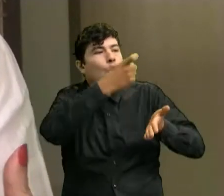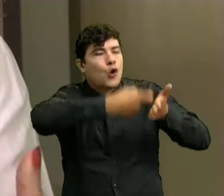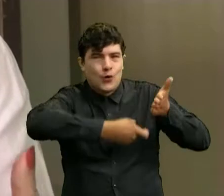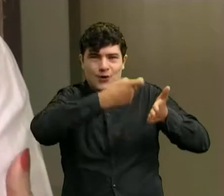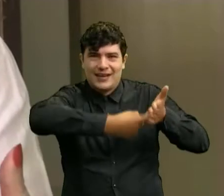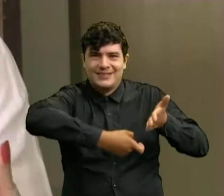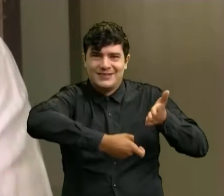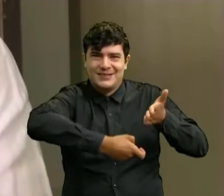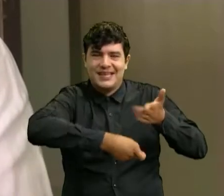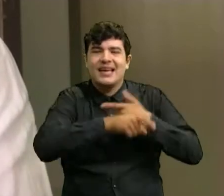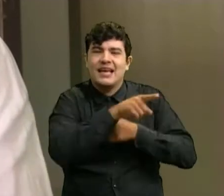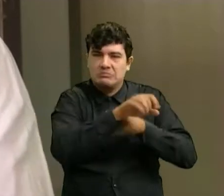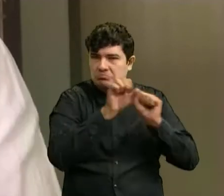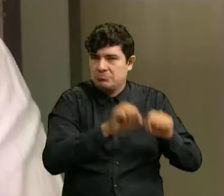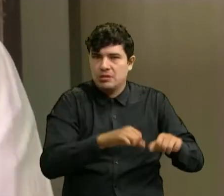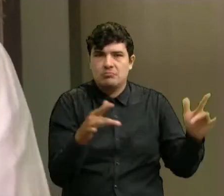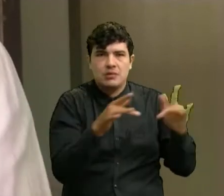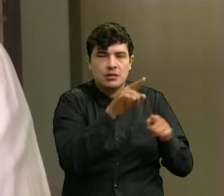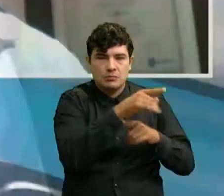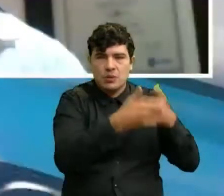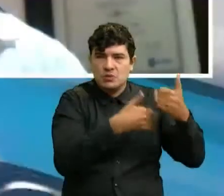cosa mucho más técnica.